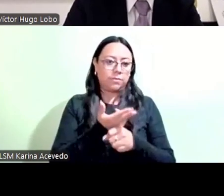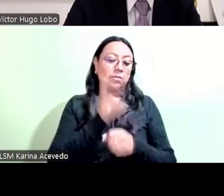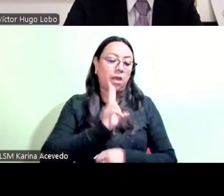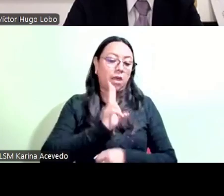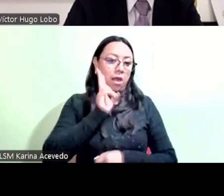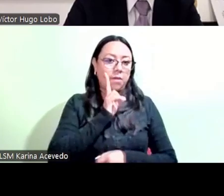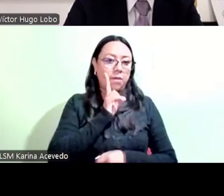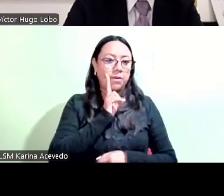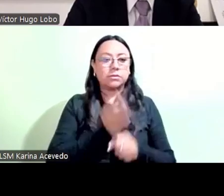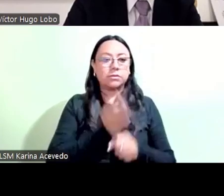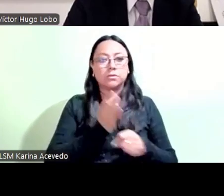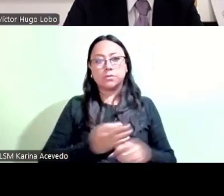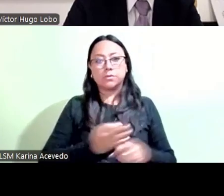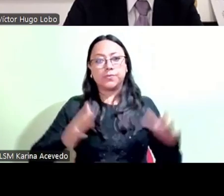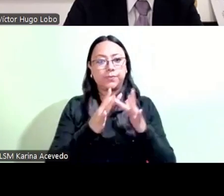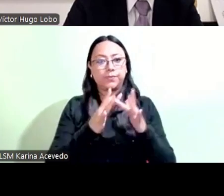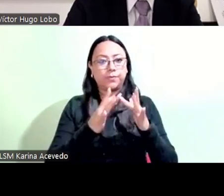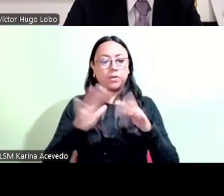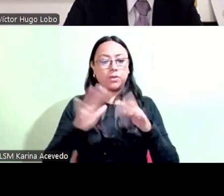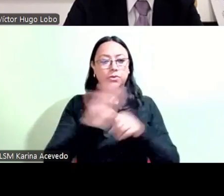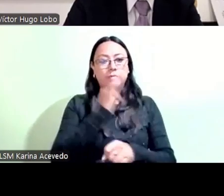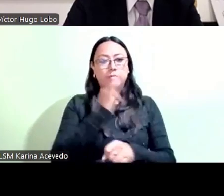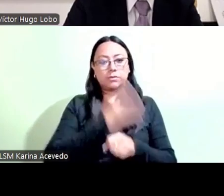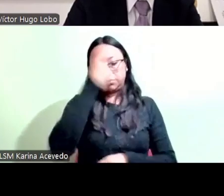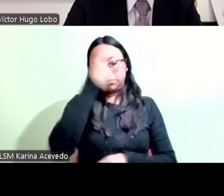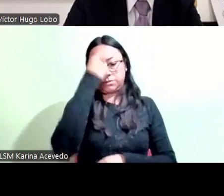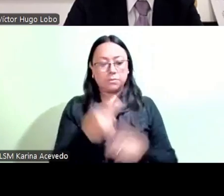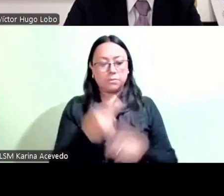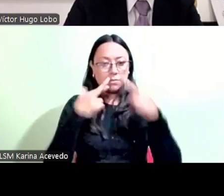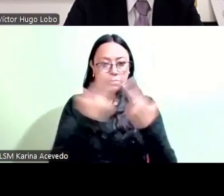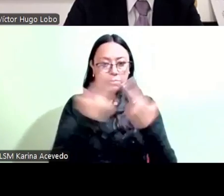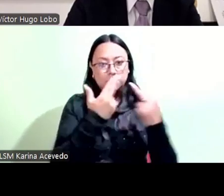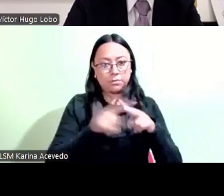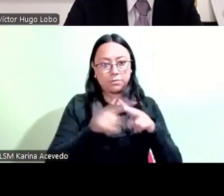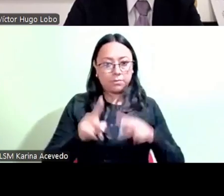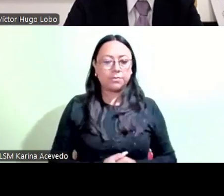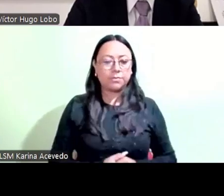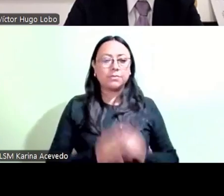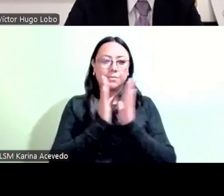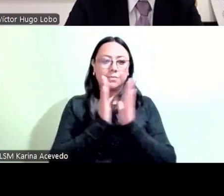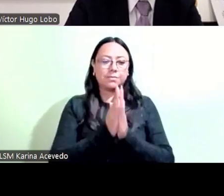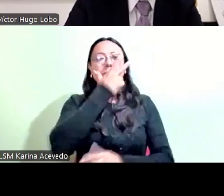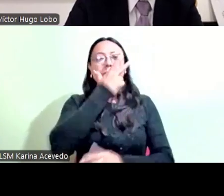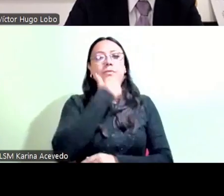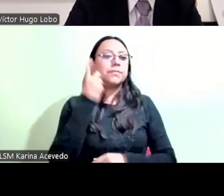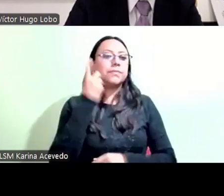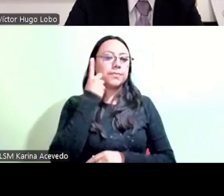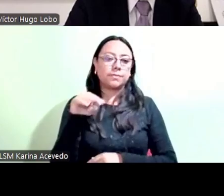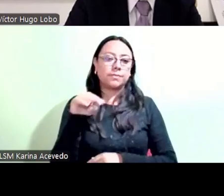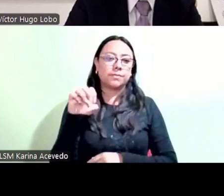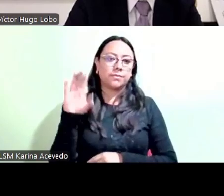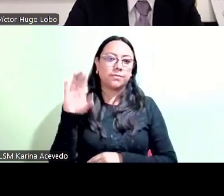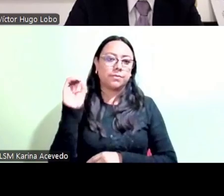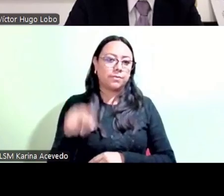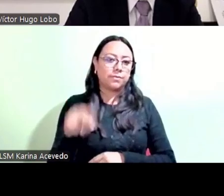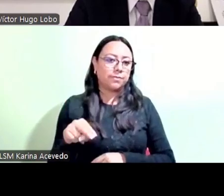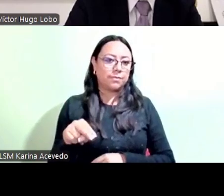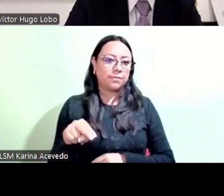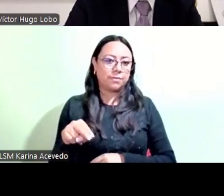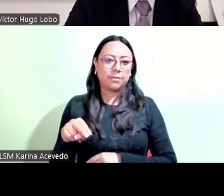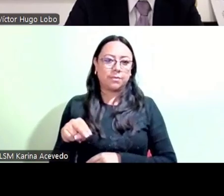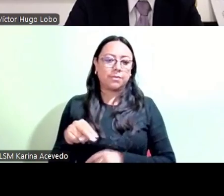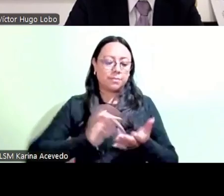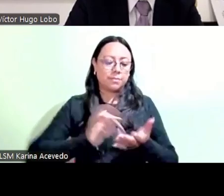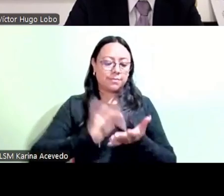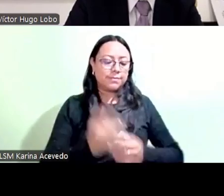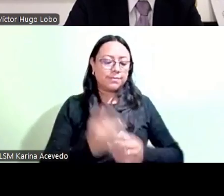del quórum legal requerido, si es tan amable de realizar el pase de lista. Diputado Mirón, gracias. Con todo gusto, diputado presidente. Por